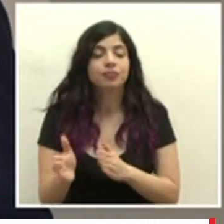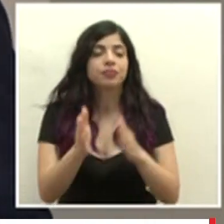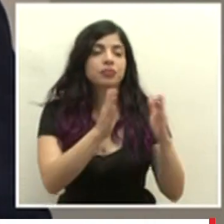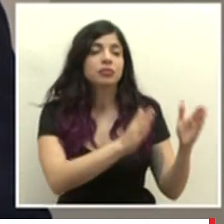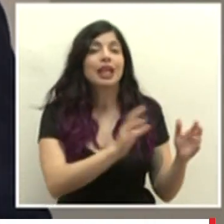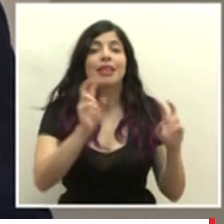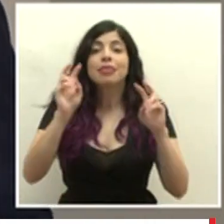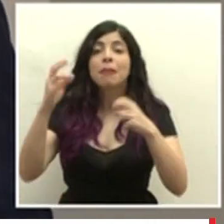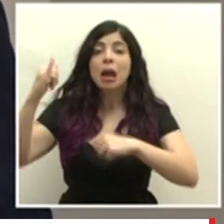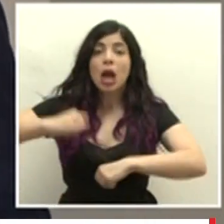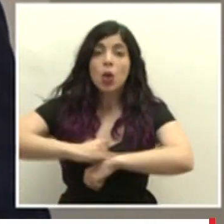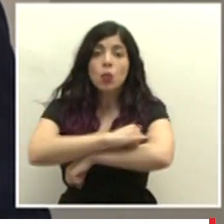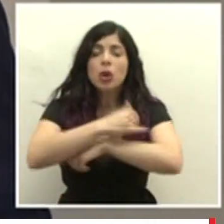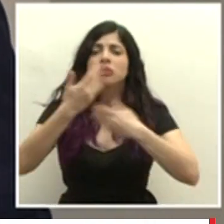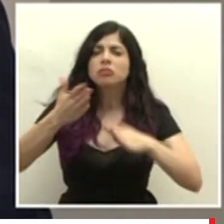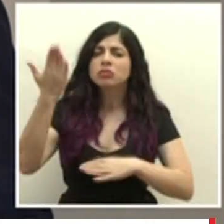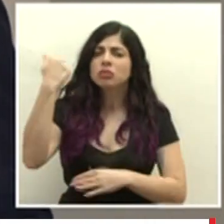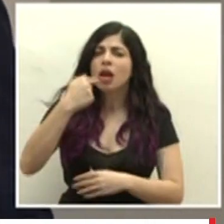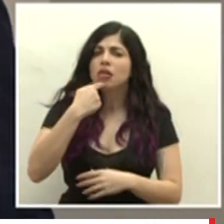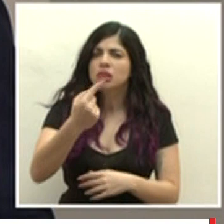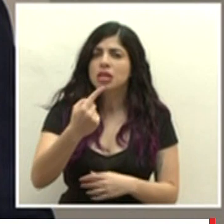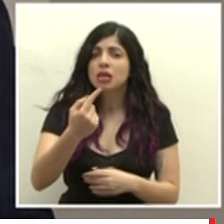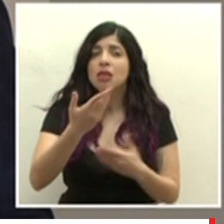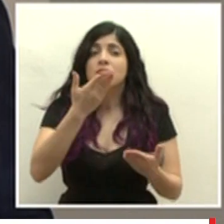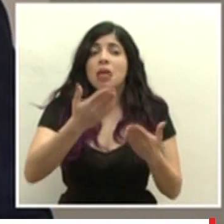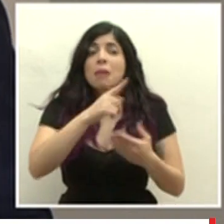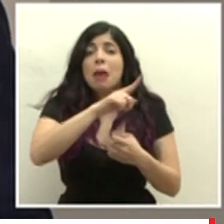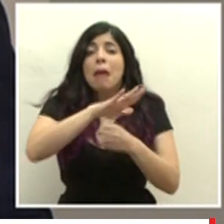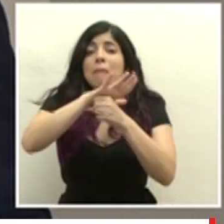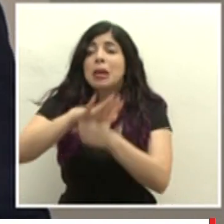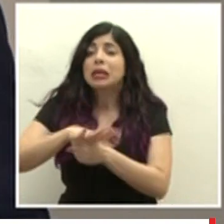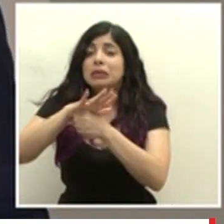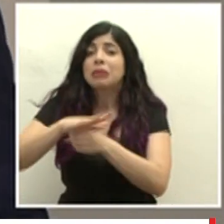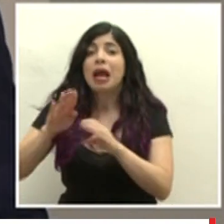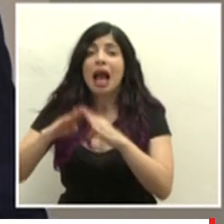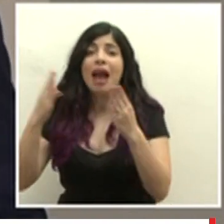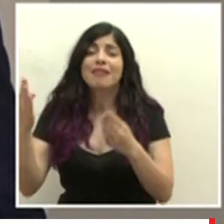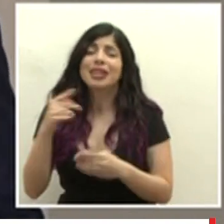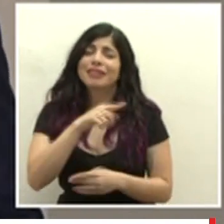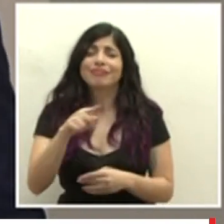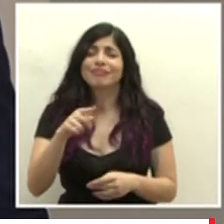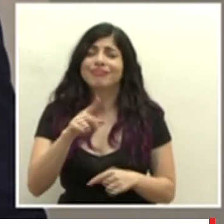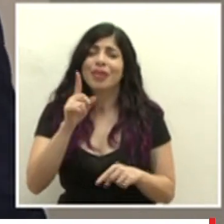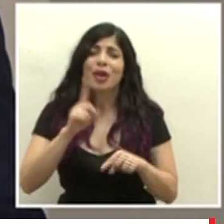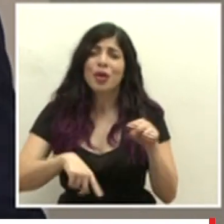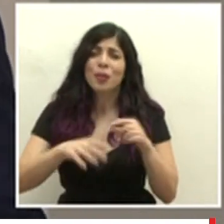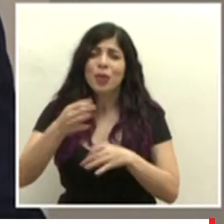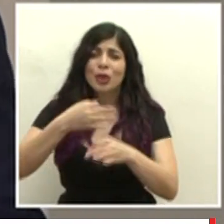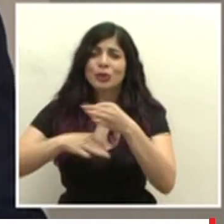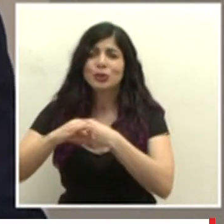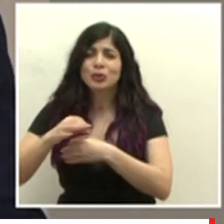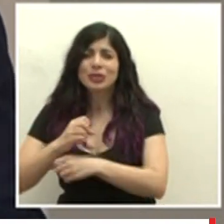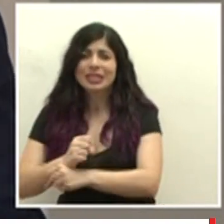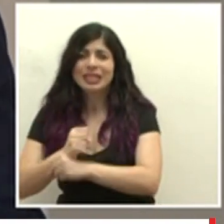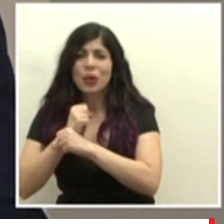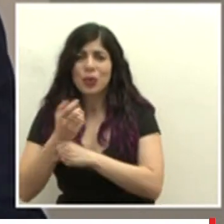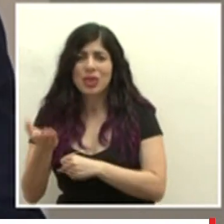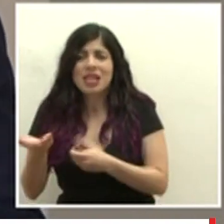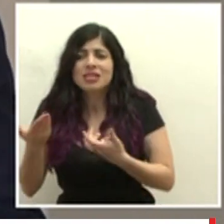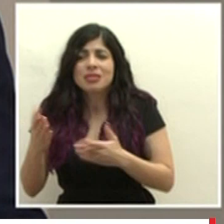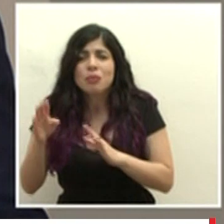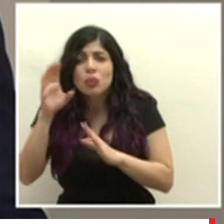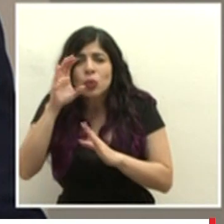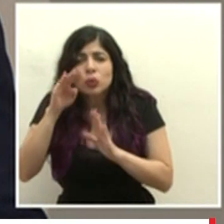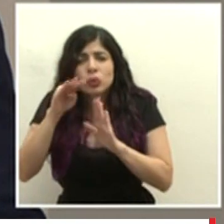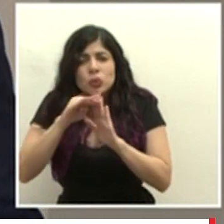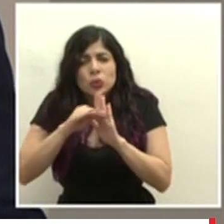aeropuertos, ya lo hemos indicado, la presión que puede haber para abrirlos no puede de ninguna forma sustituir la seguridad de que tenemos el protocolo